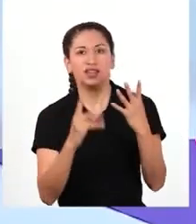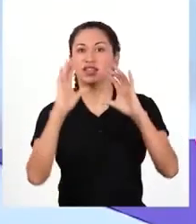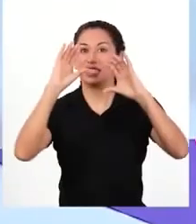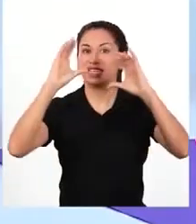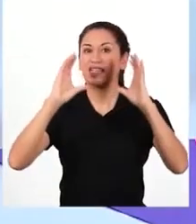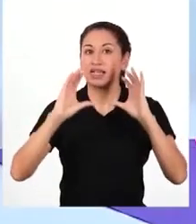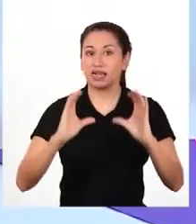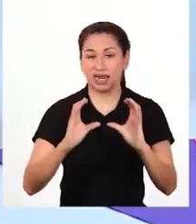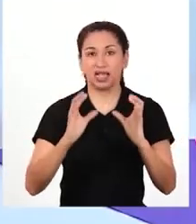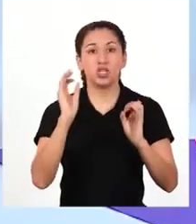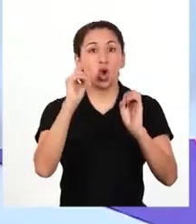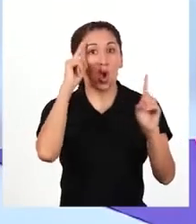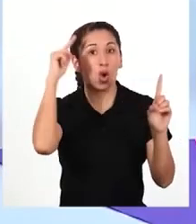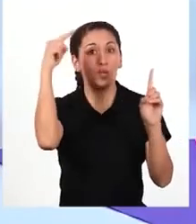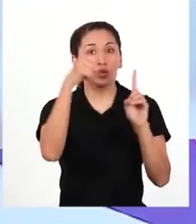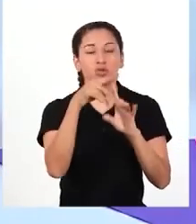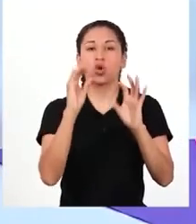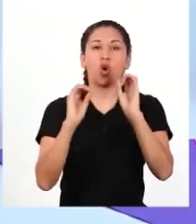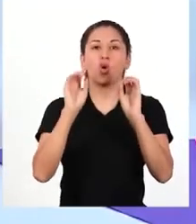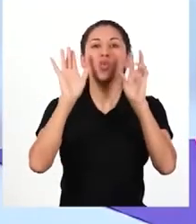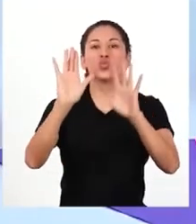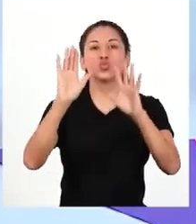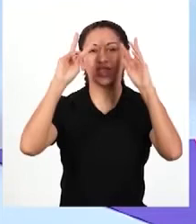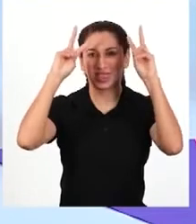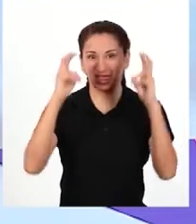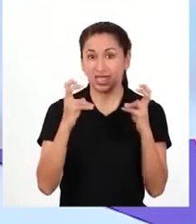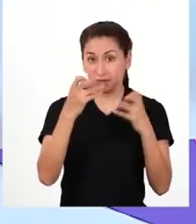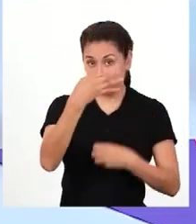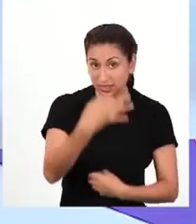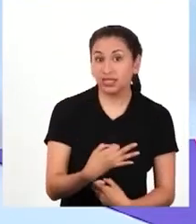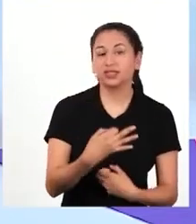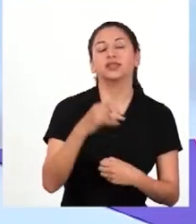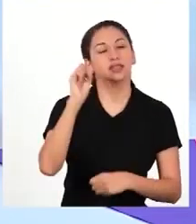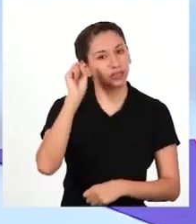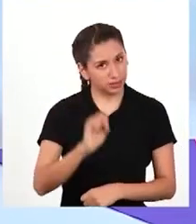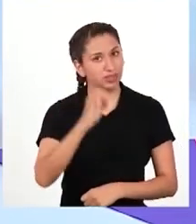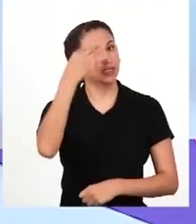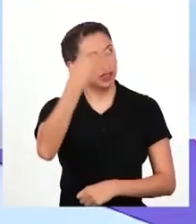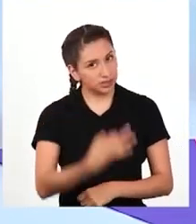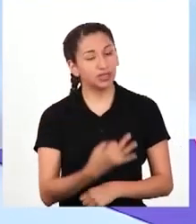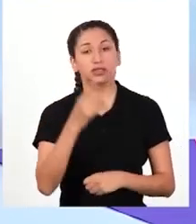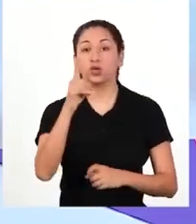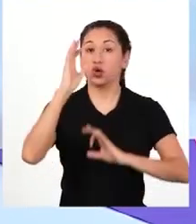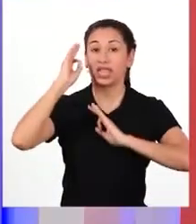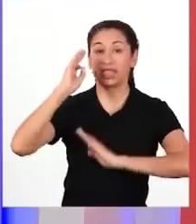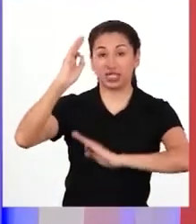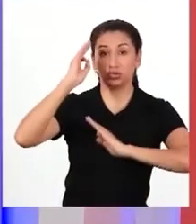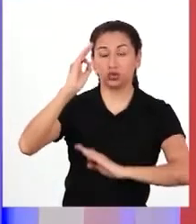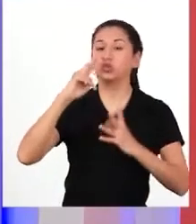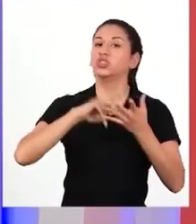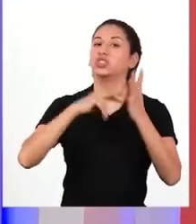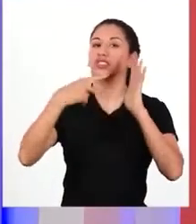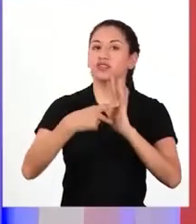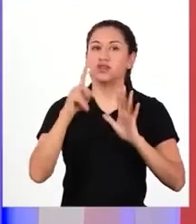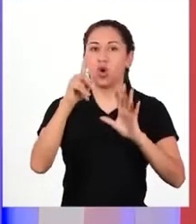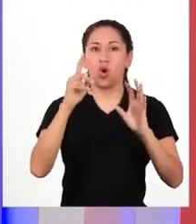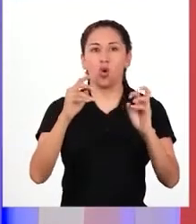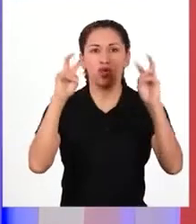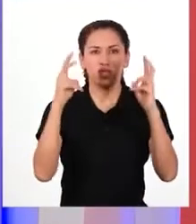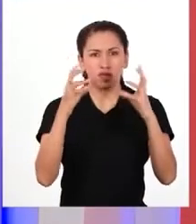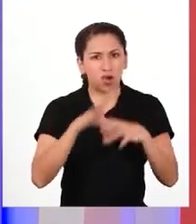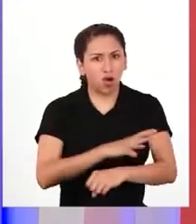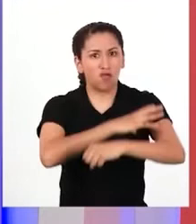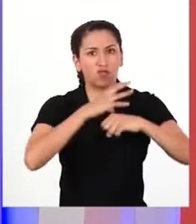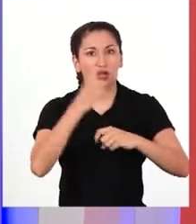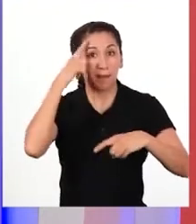puede ser de diversas clases según el propósito o intención que tiene, ¿cierto? Cierto, Tocino, el